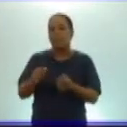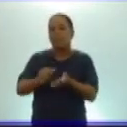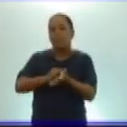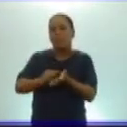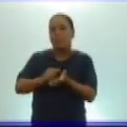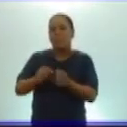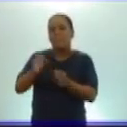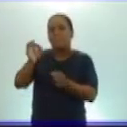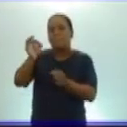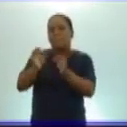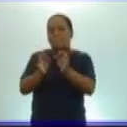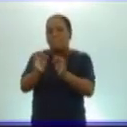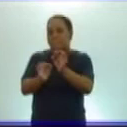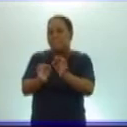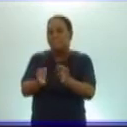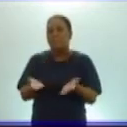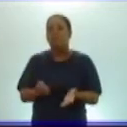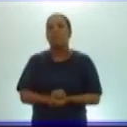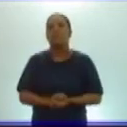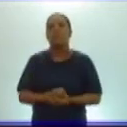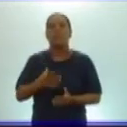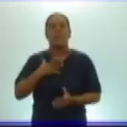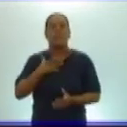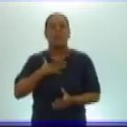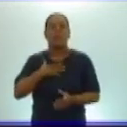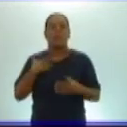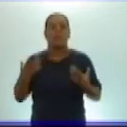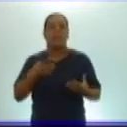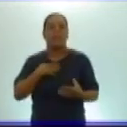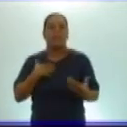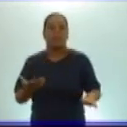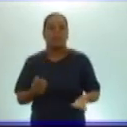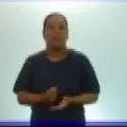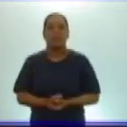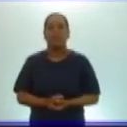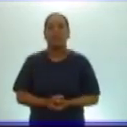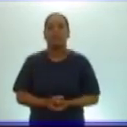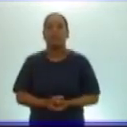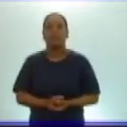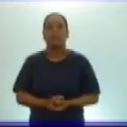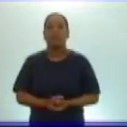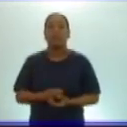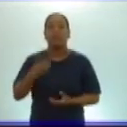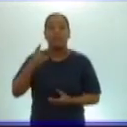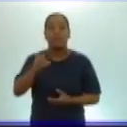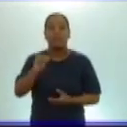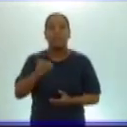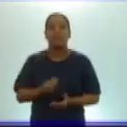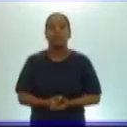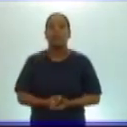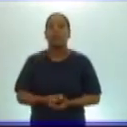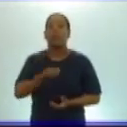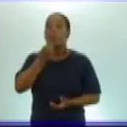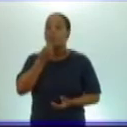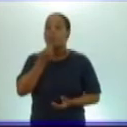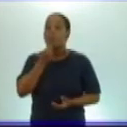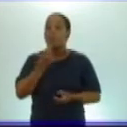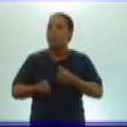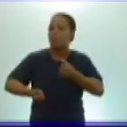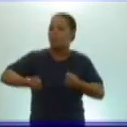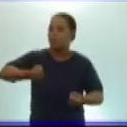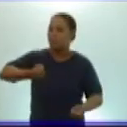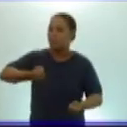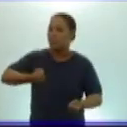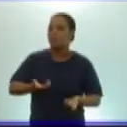poliespuma. ¿Qué propiedades tienen los componentes de esas mezclas que he mencionado? ¿Podremos aplicar la operación